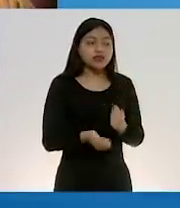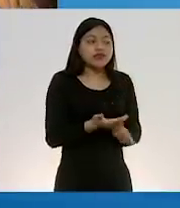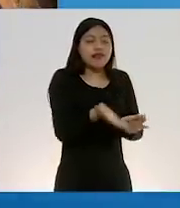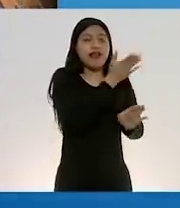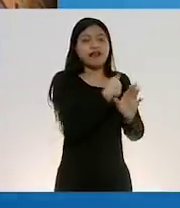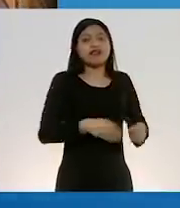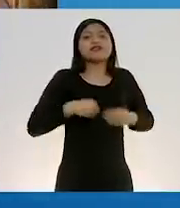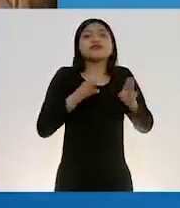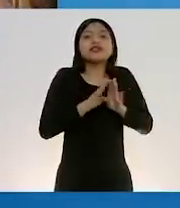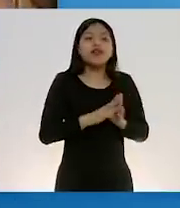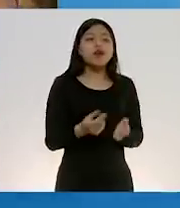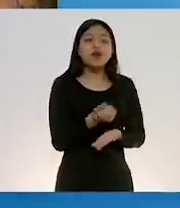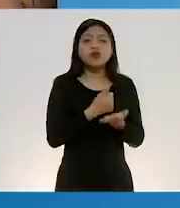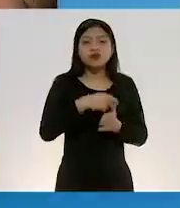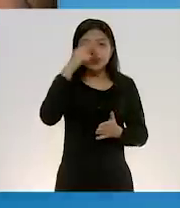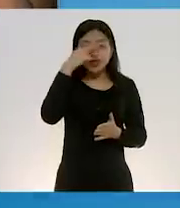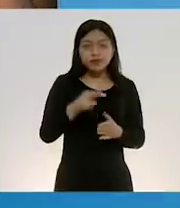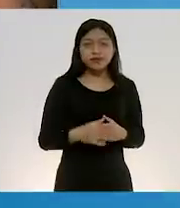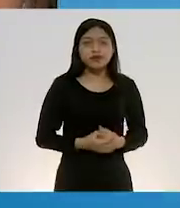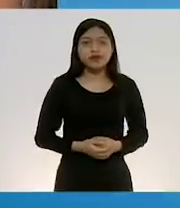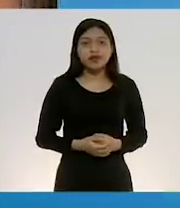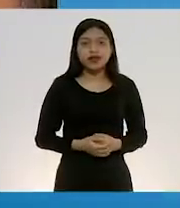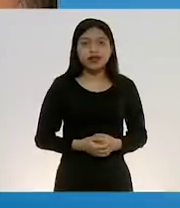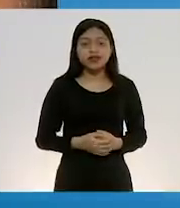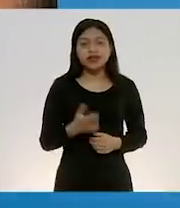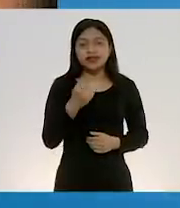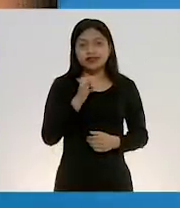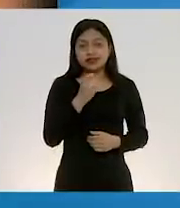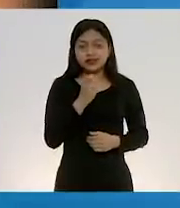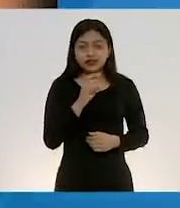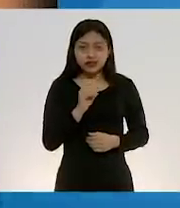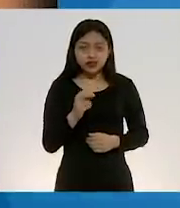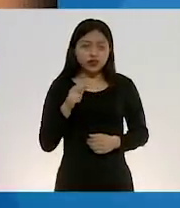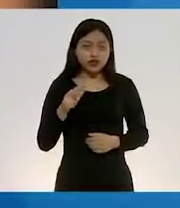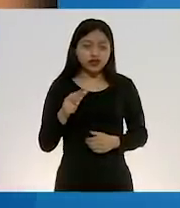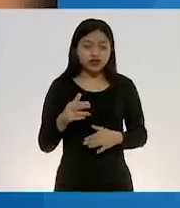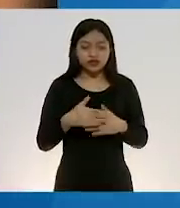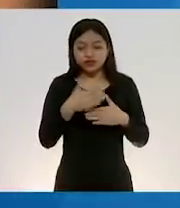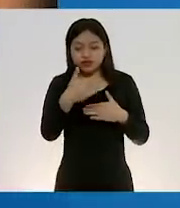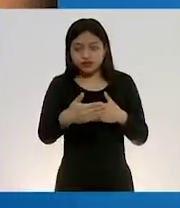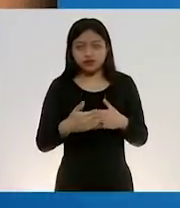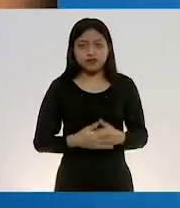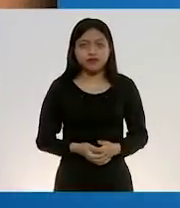cotidiana en la Ciudad de México durante la segunda mitad del siglo XVIII.